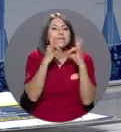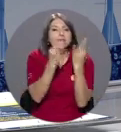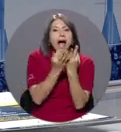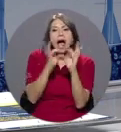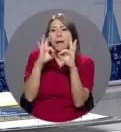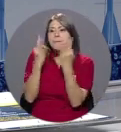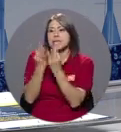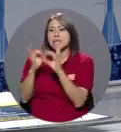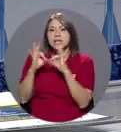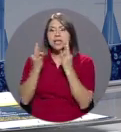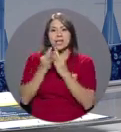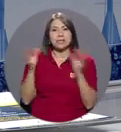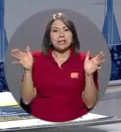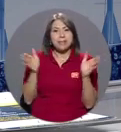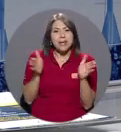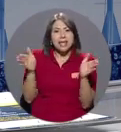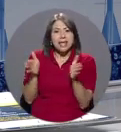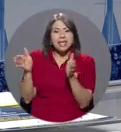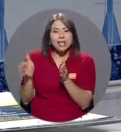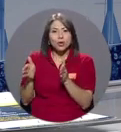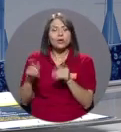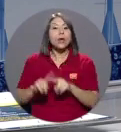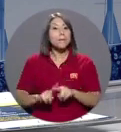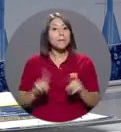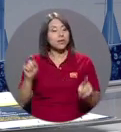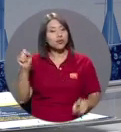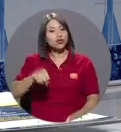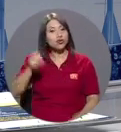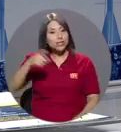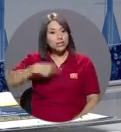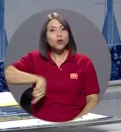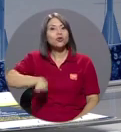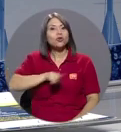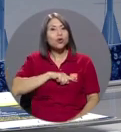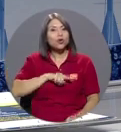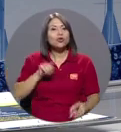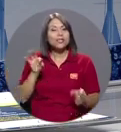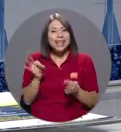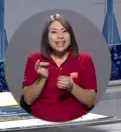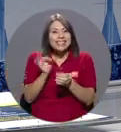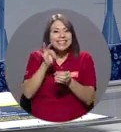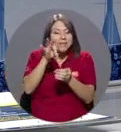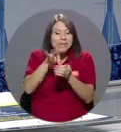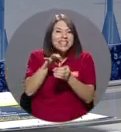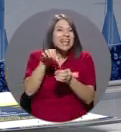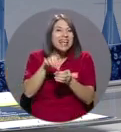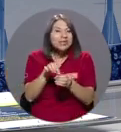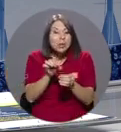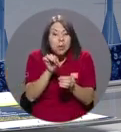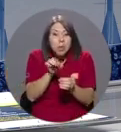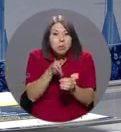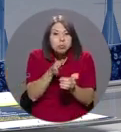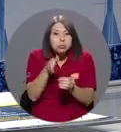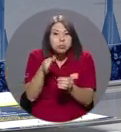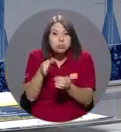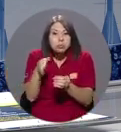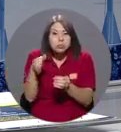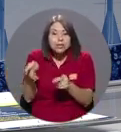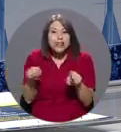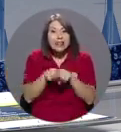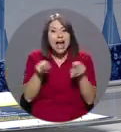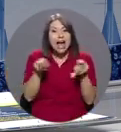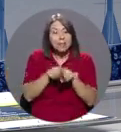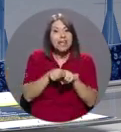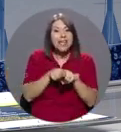más pequeñitos, pero sí venimos desarrollando semilla, o sea, organismos pequeñitos, venimos desarrollando